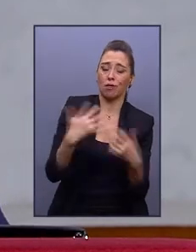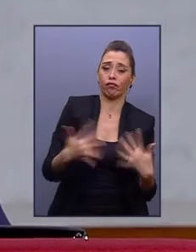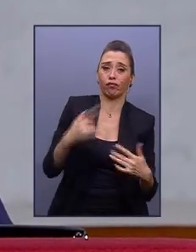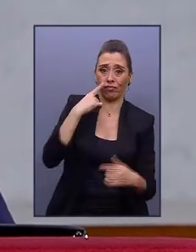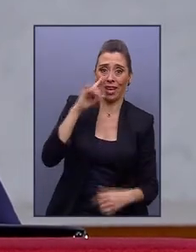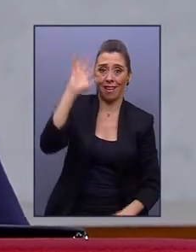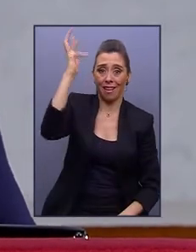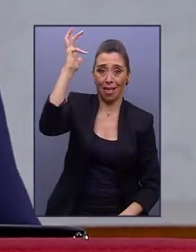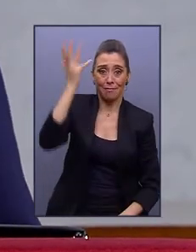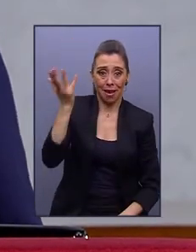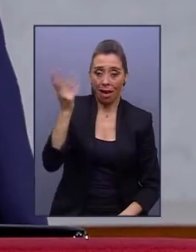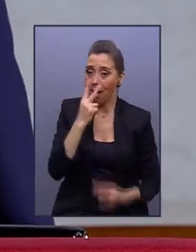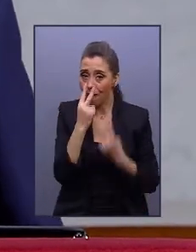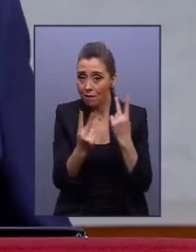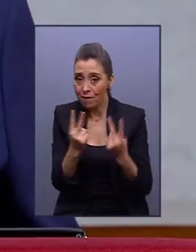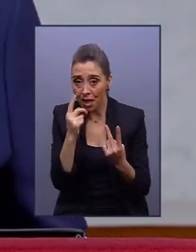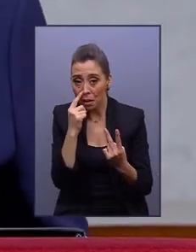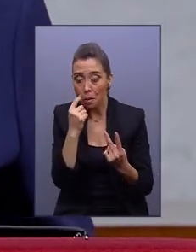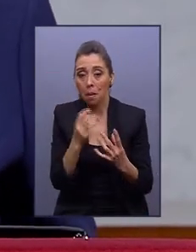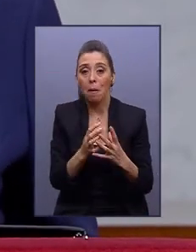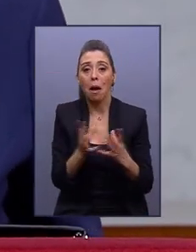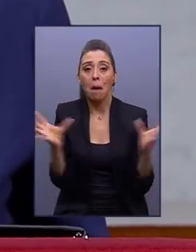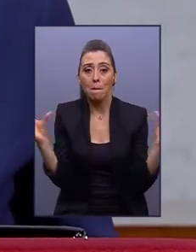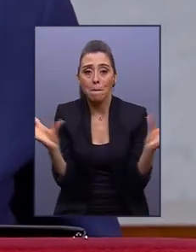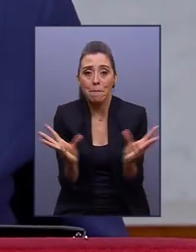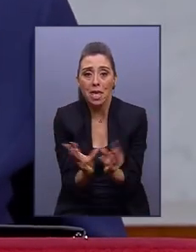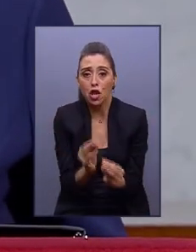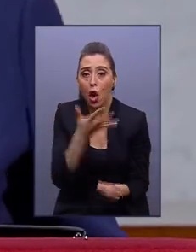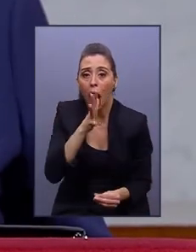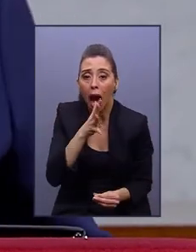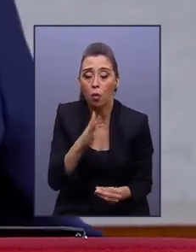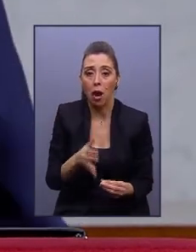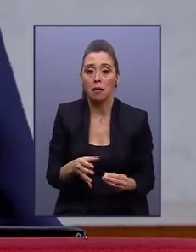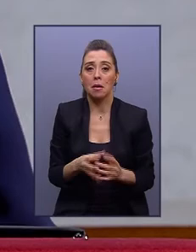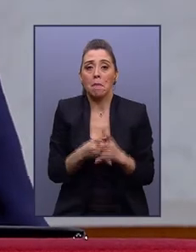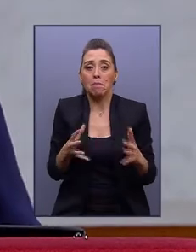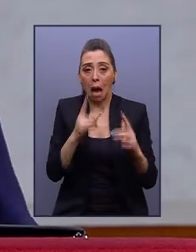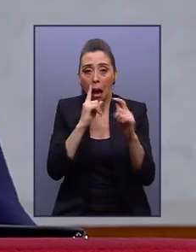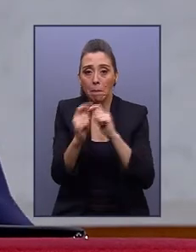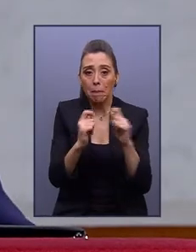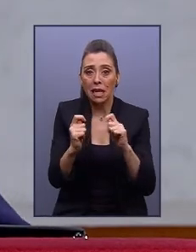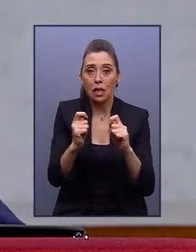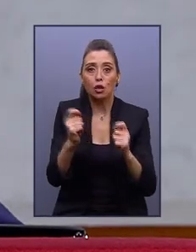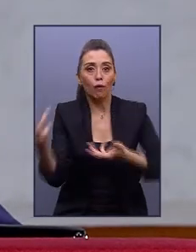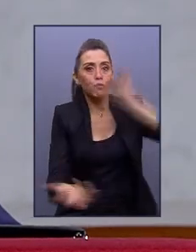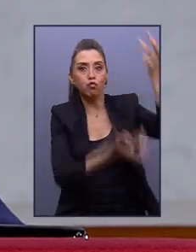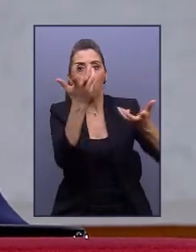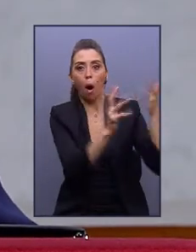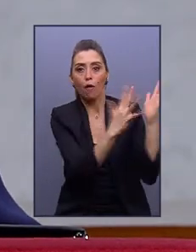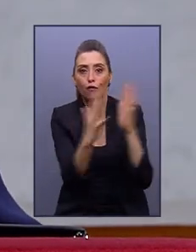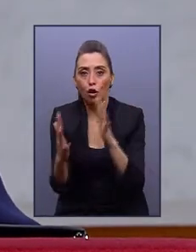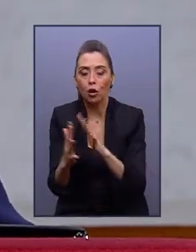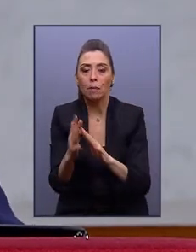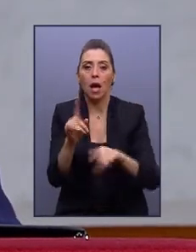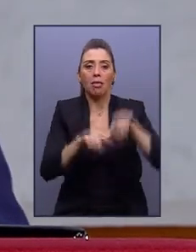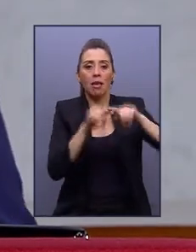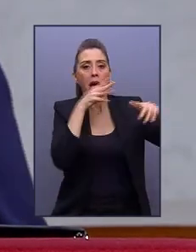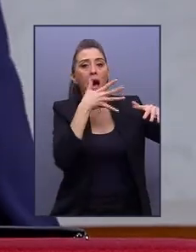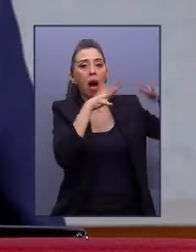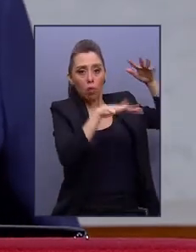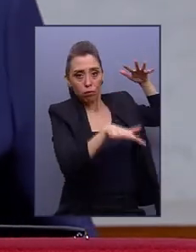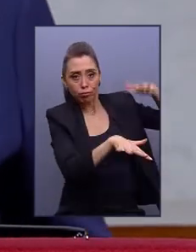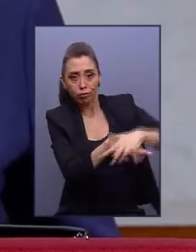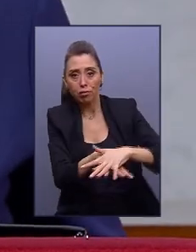experimentando. Hemos visto cómo se intensifica la escasez de agua, aumenta el riesgo de incendios forestales, de aluviones y deterioro de